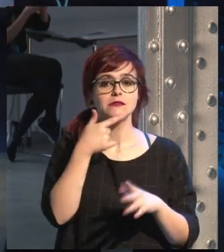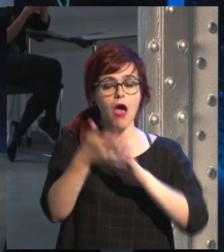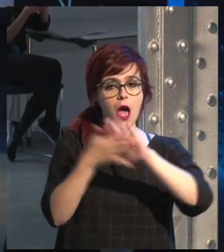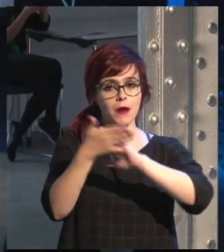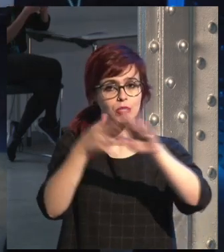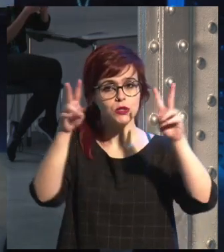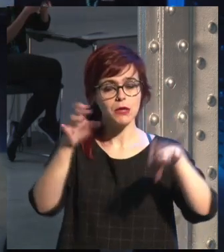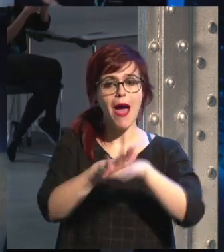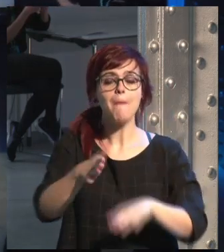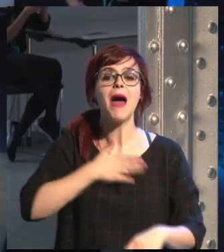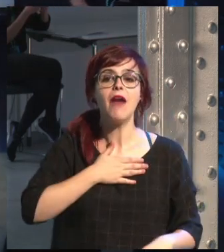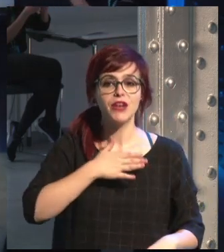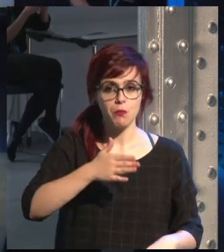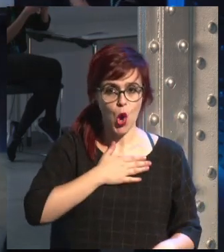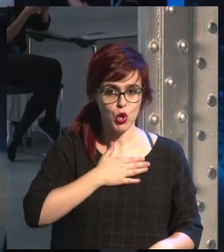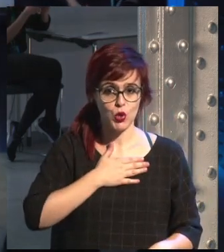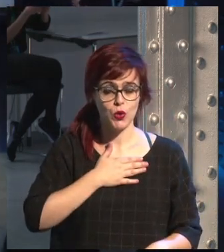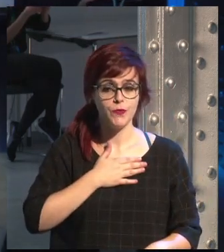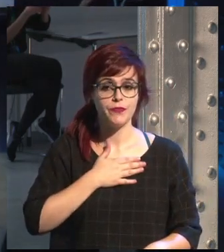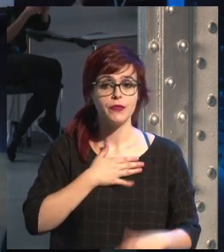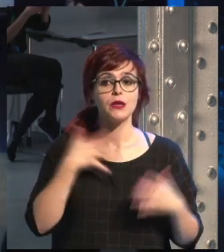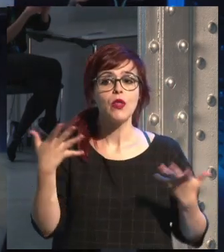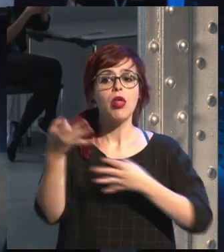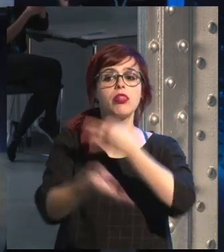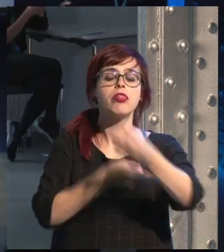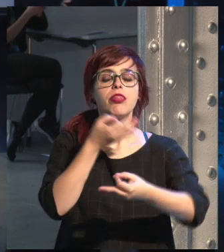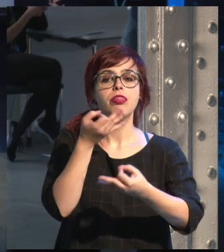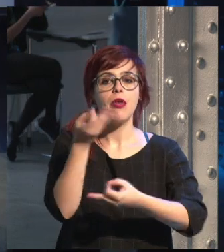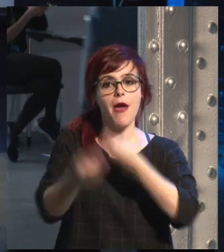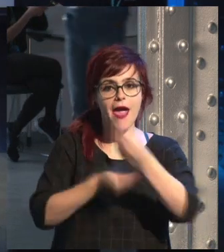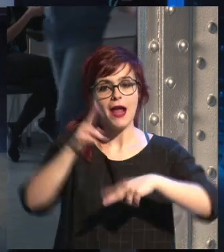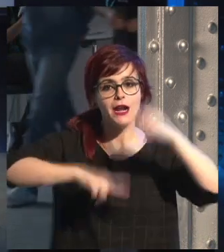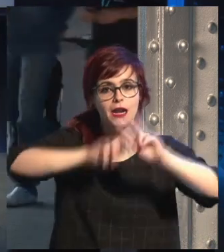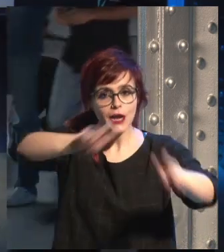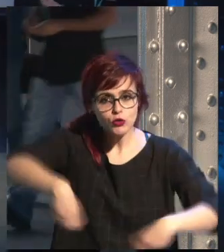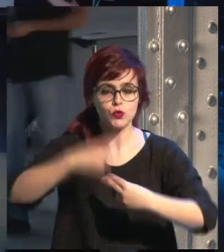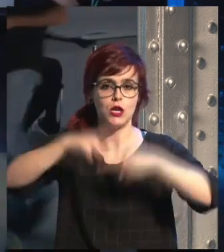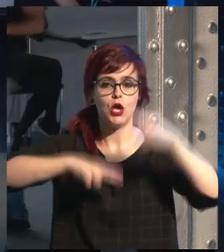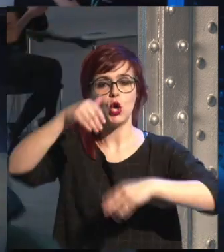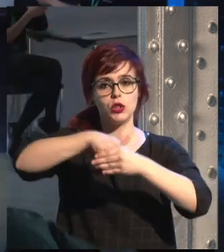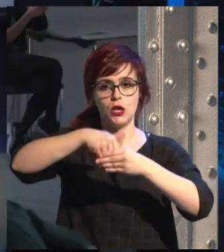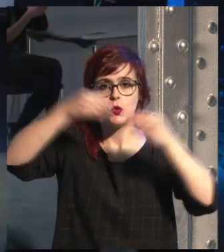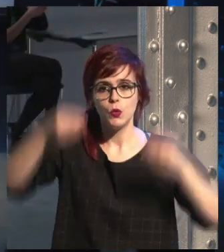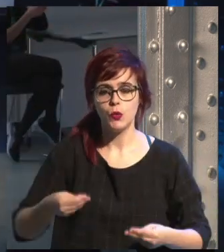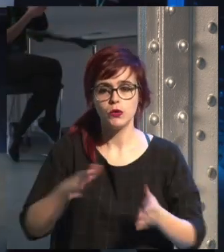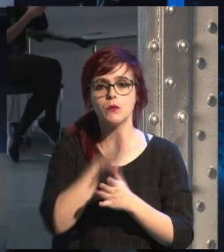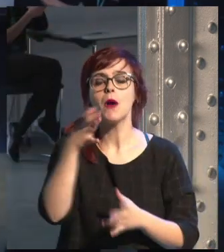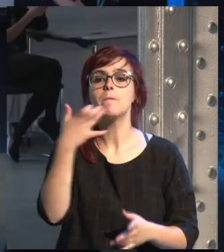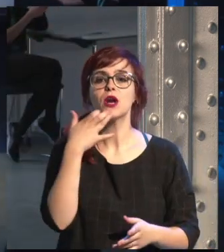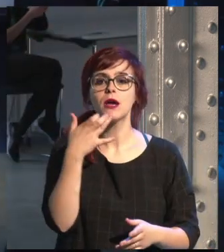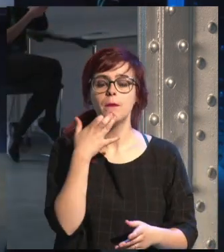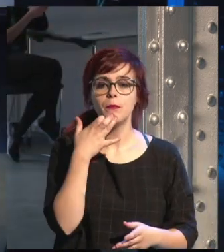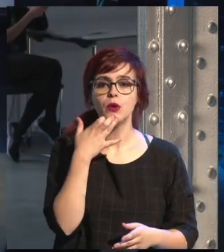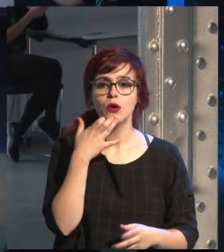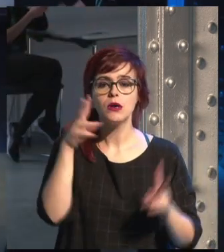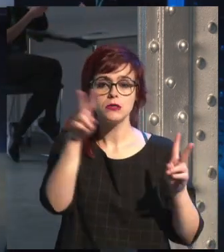sentido, de patrimonio, lo que hay que hacer es ser fieles en la reconstrucción del contenido. Aquí os pongo algunas fotos de ejemplo,